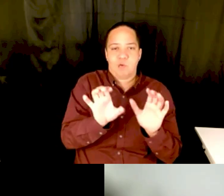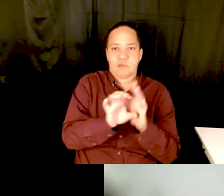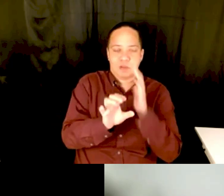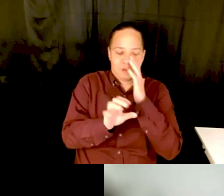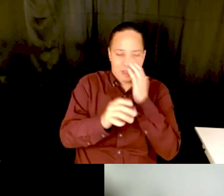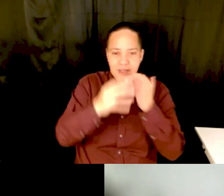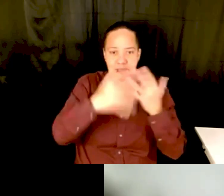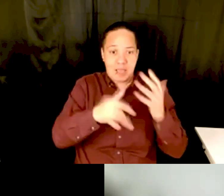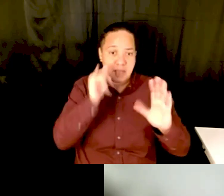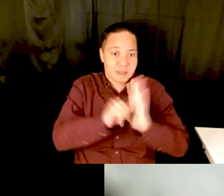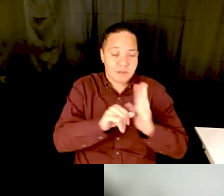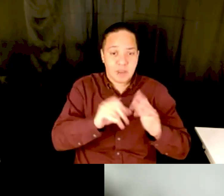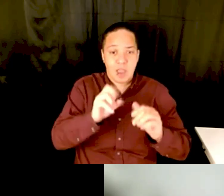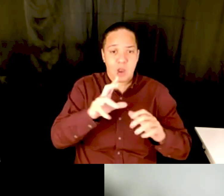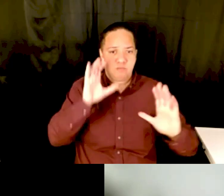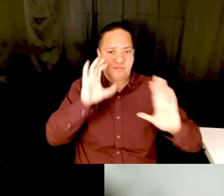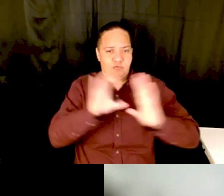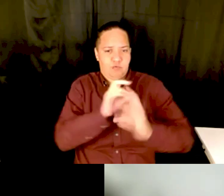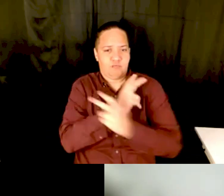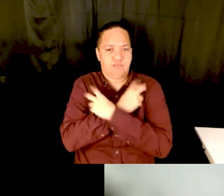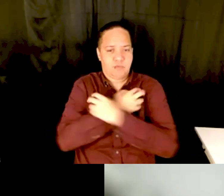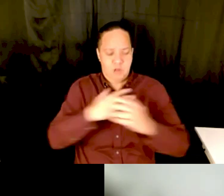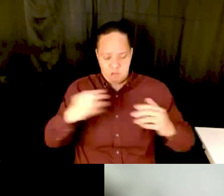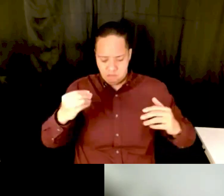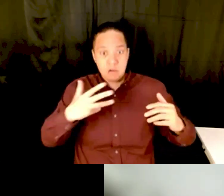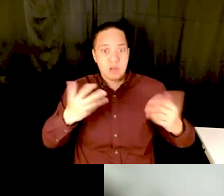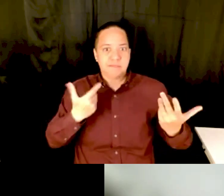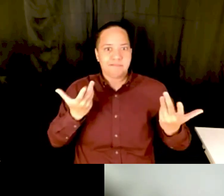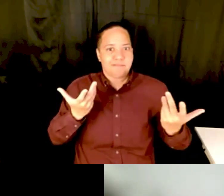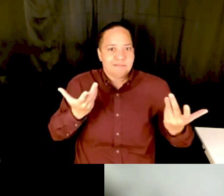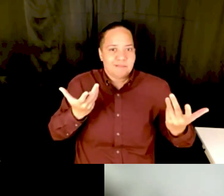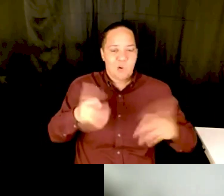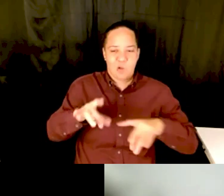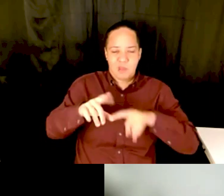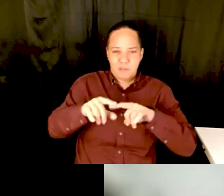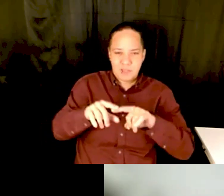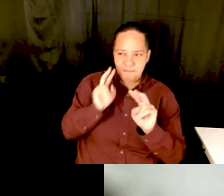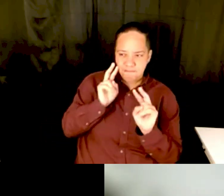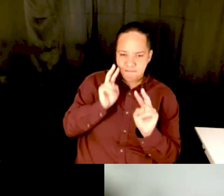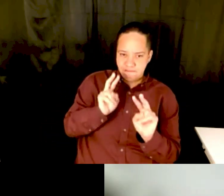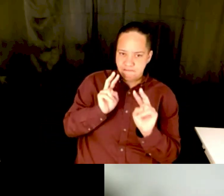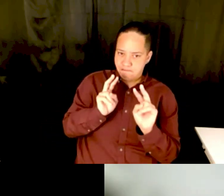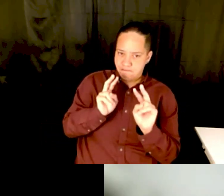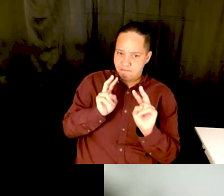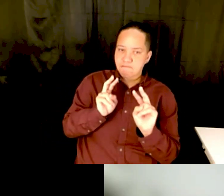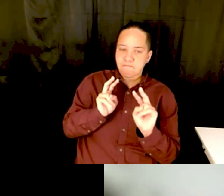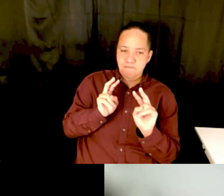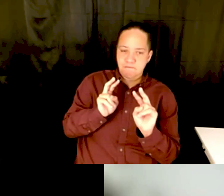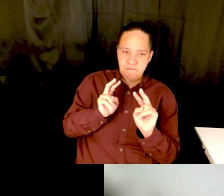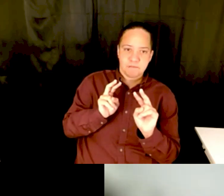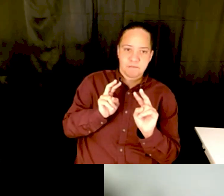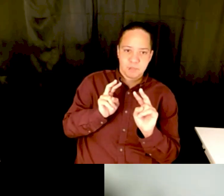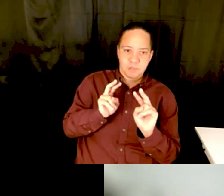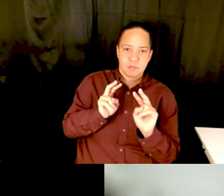puede identificar la conducta, si está siendo efectivo en el tratamiento. Depende mucho de la observación y depende mucho de los cuidadores cuando te narran lo que